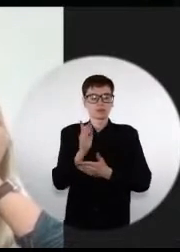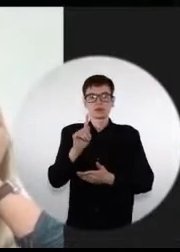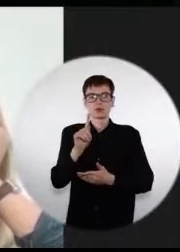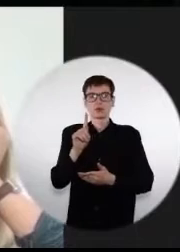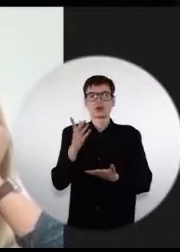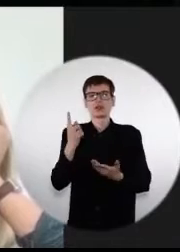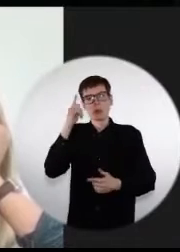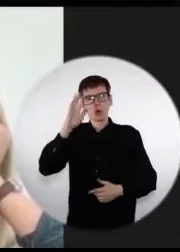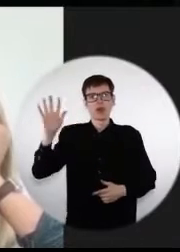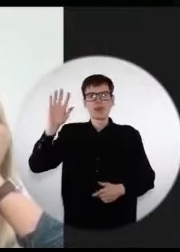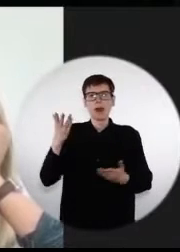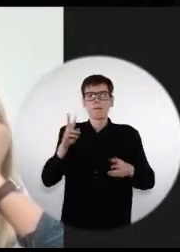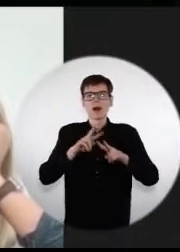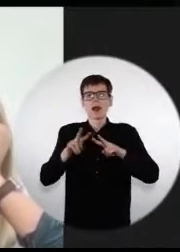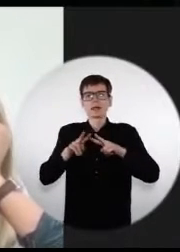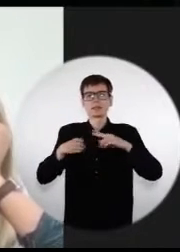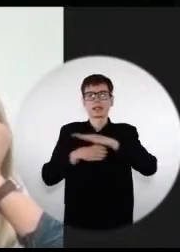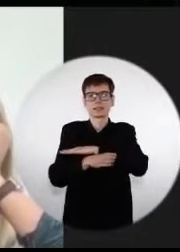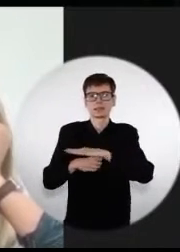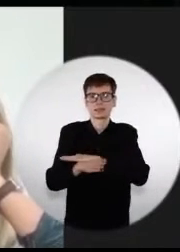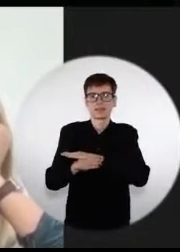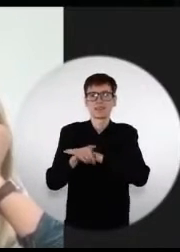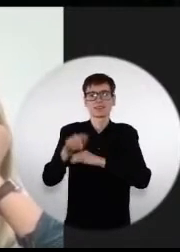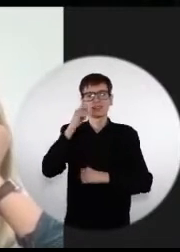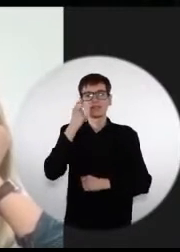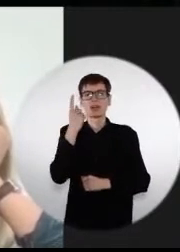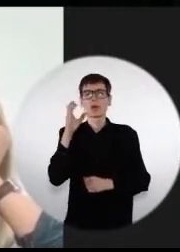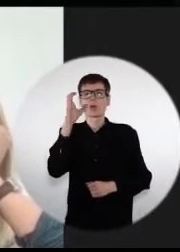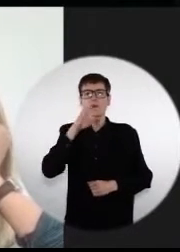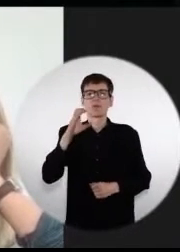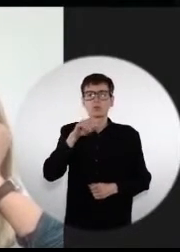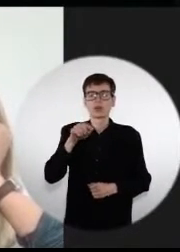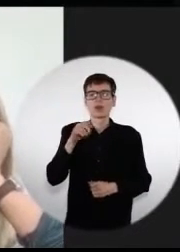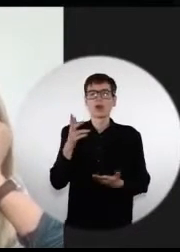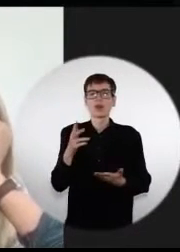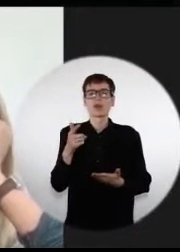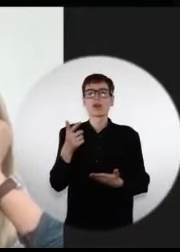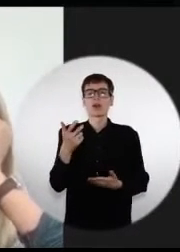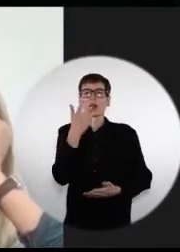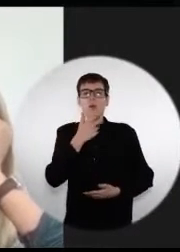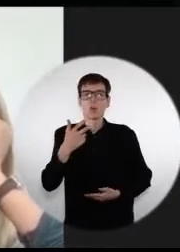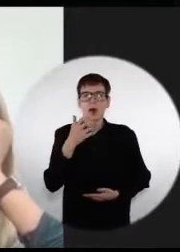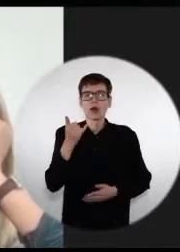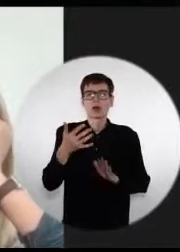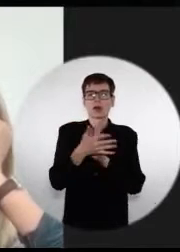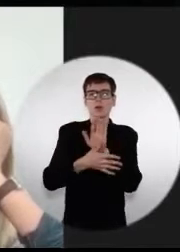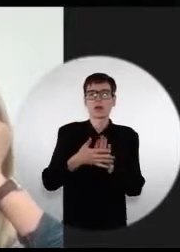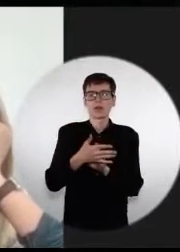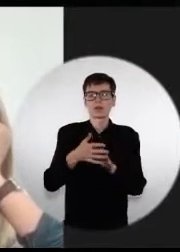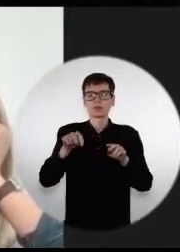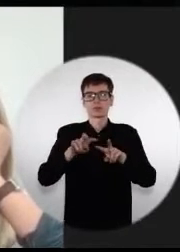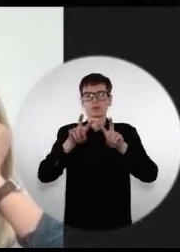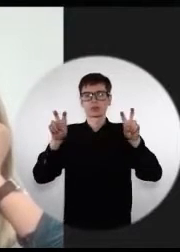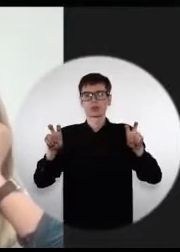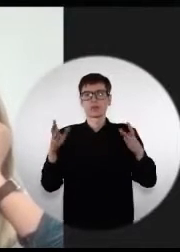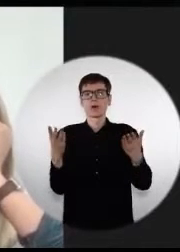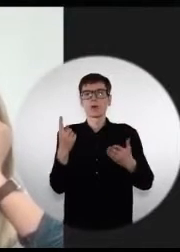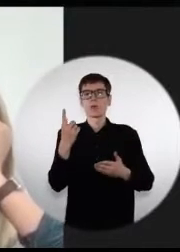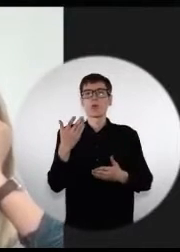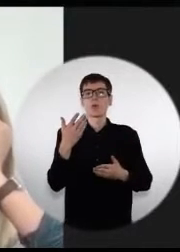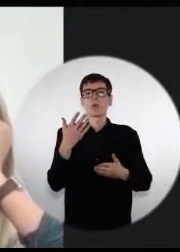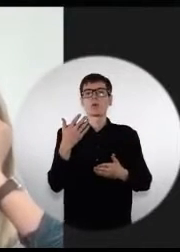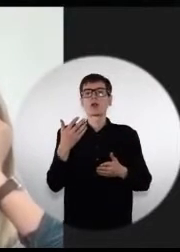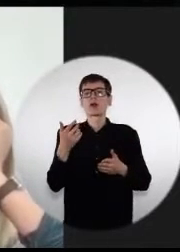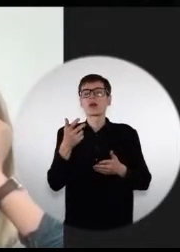esta iniciativa ya lo que en primer lugar no parte como una iniciativa para ser accesible sino que es una búsqueda del